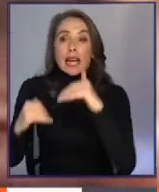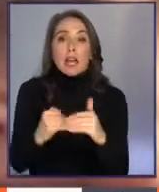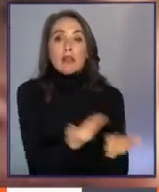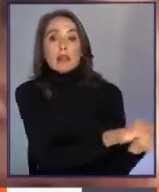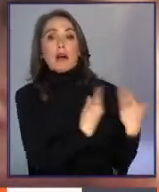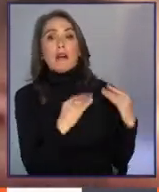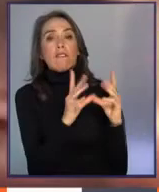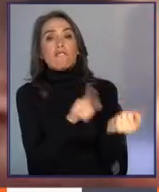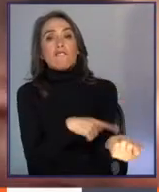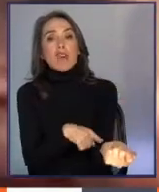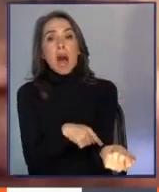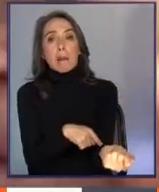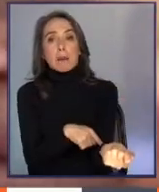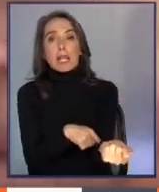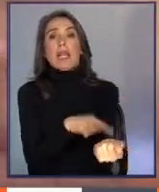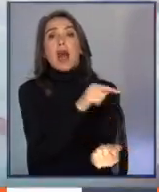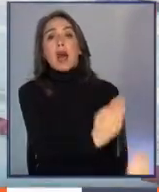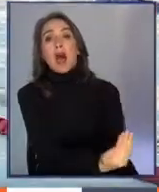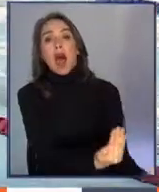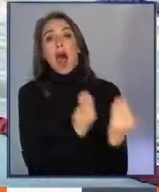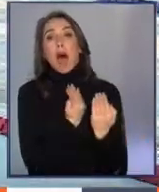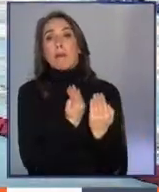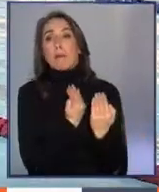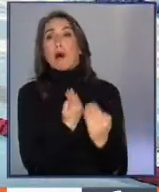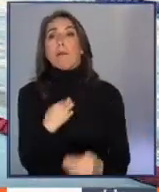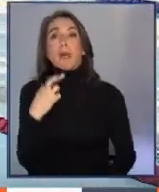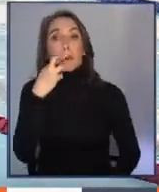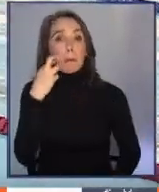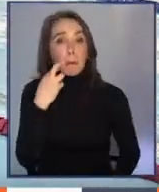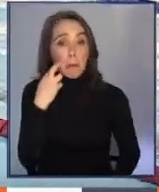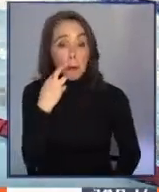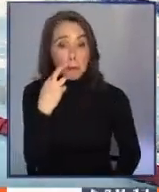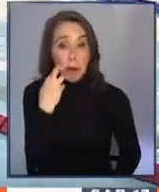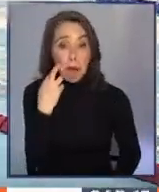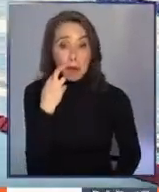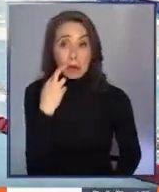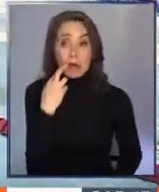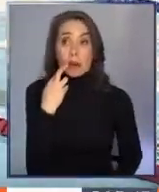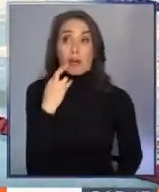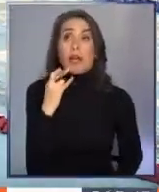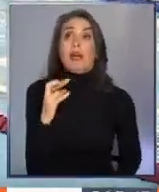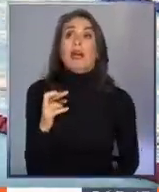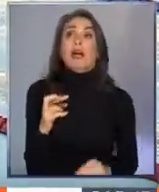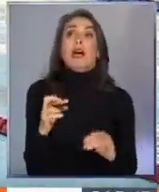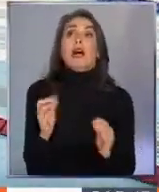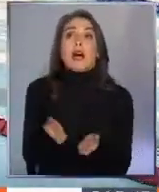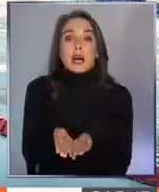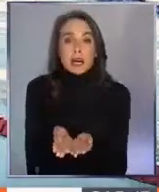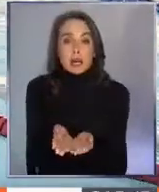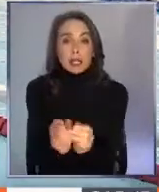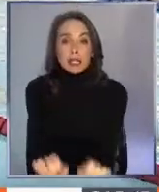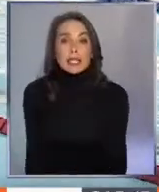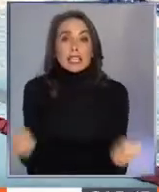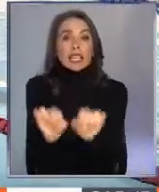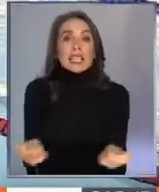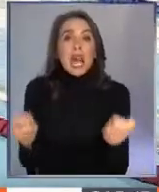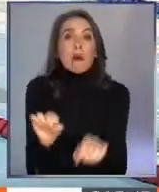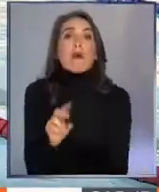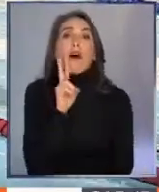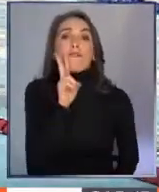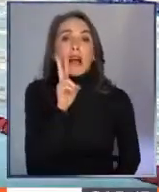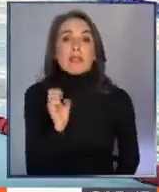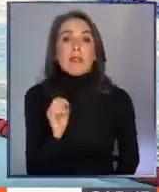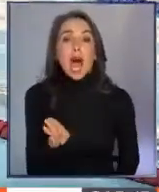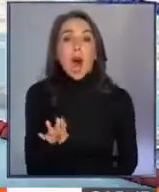familia, quienes hoy son su gran apoyo. Mi padre era bogador de remo en Valdivia, del Club